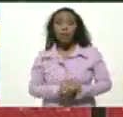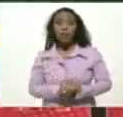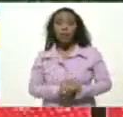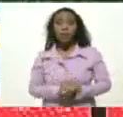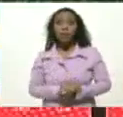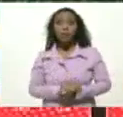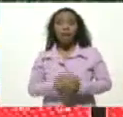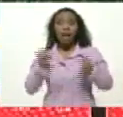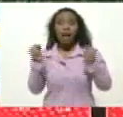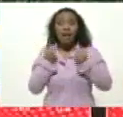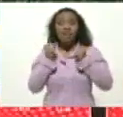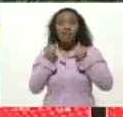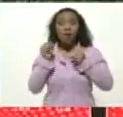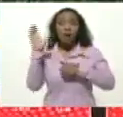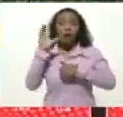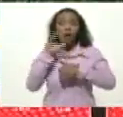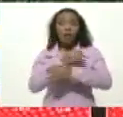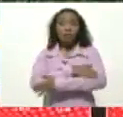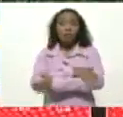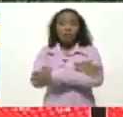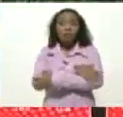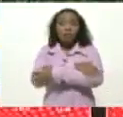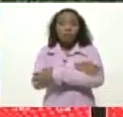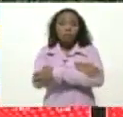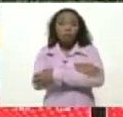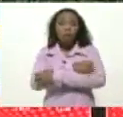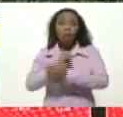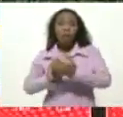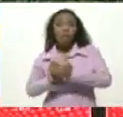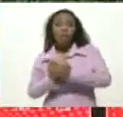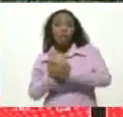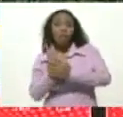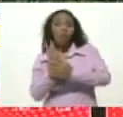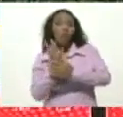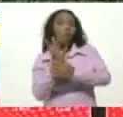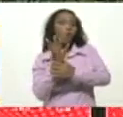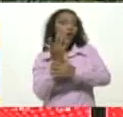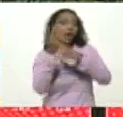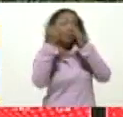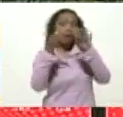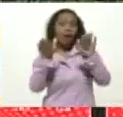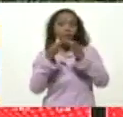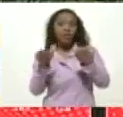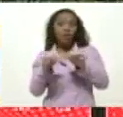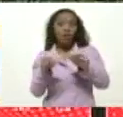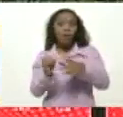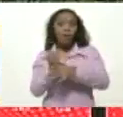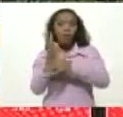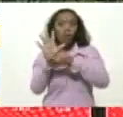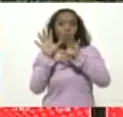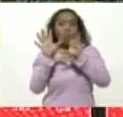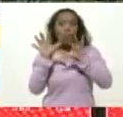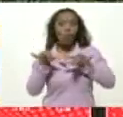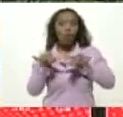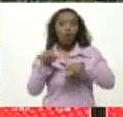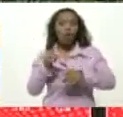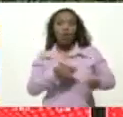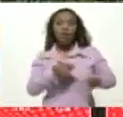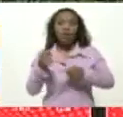cuando pegaba el frío en Caracas, las flores para la Navidad y el adorno de la ciudad las llevaba el señor